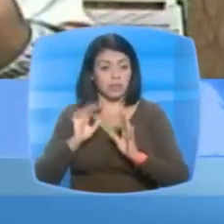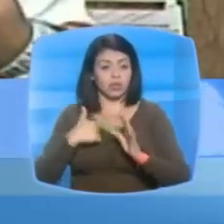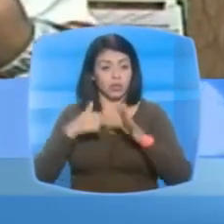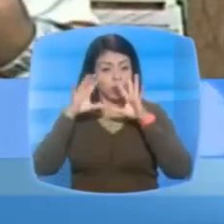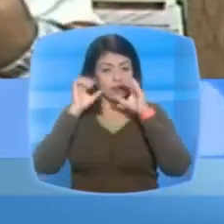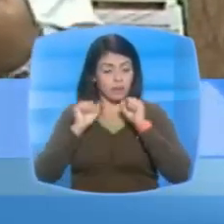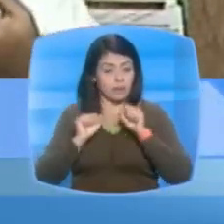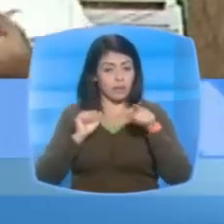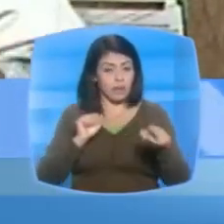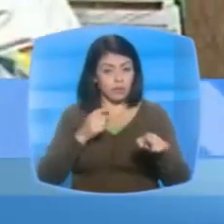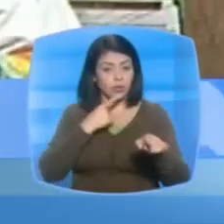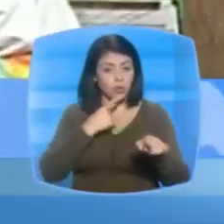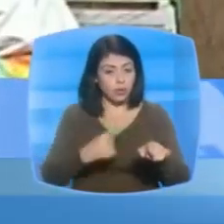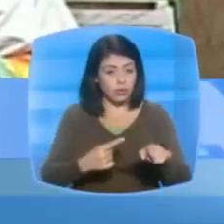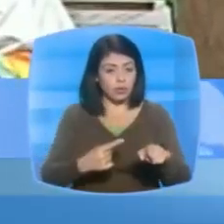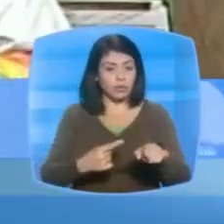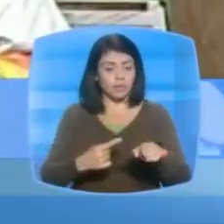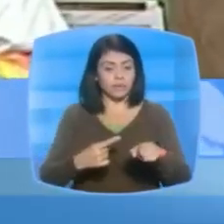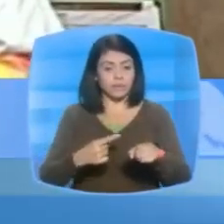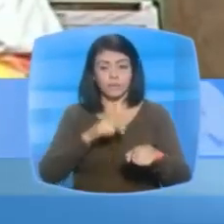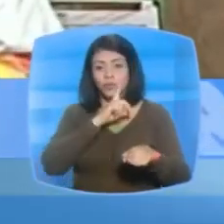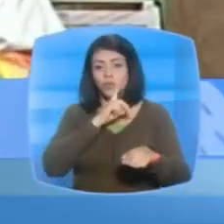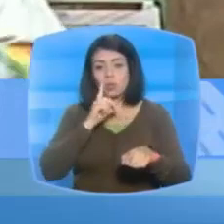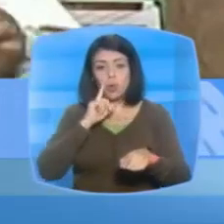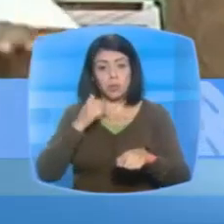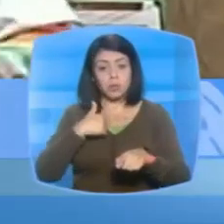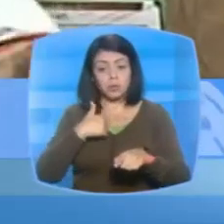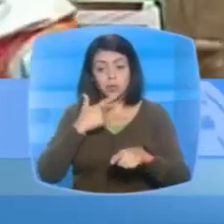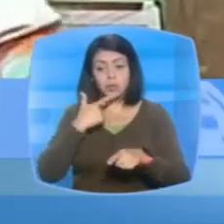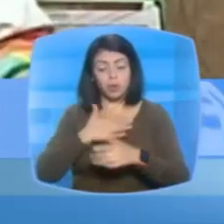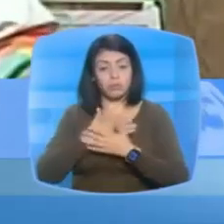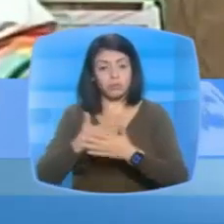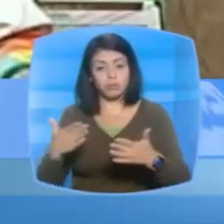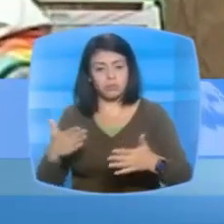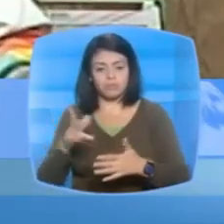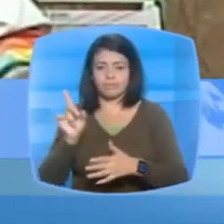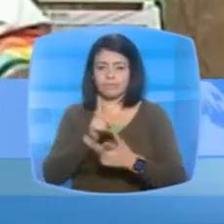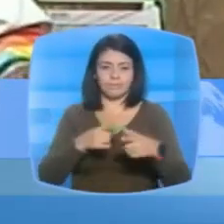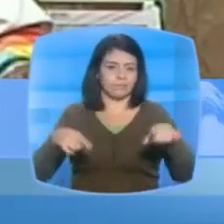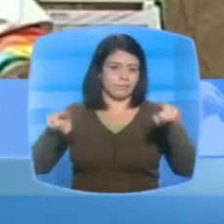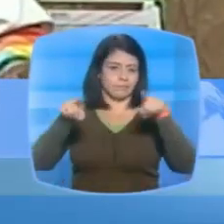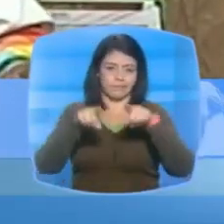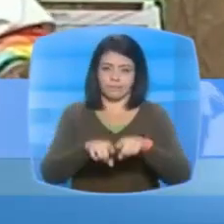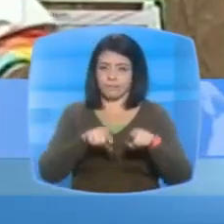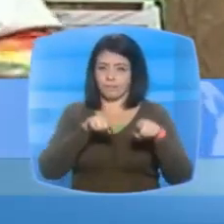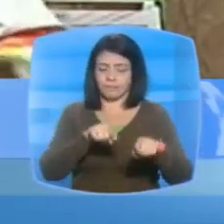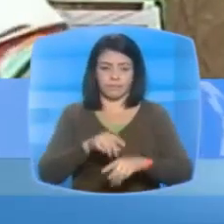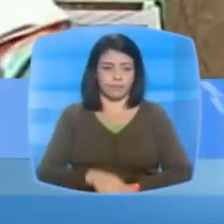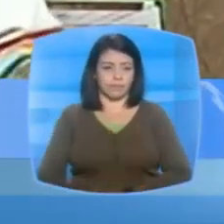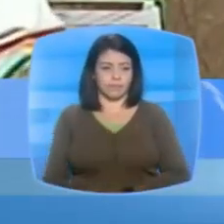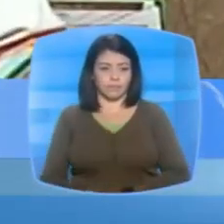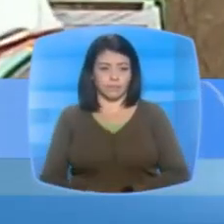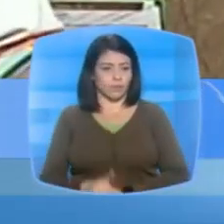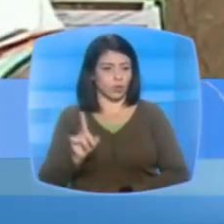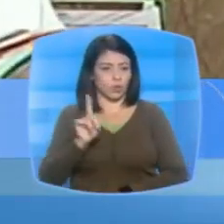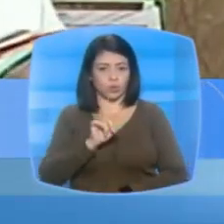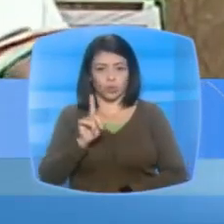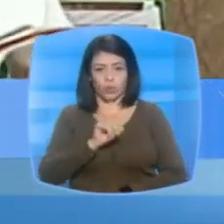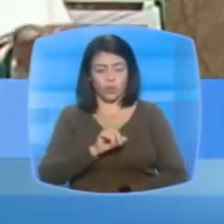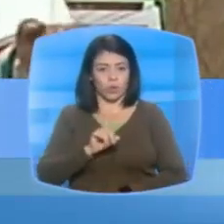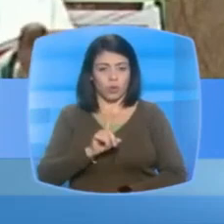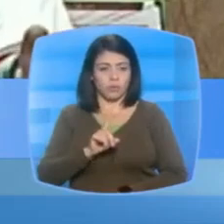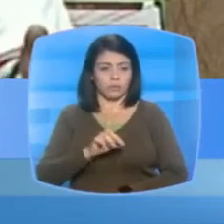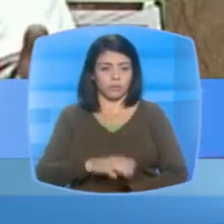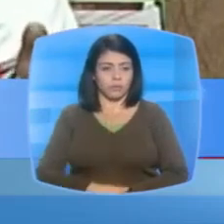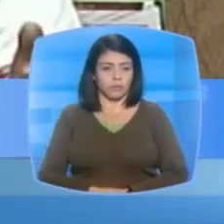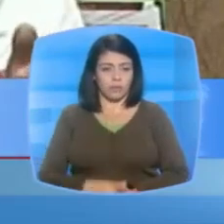hoy 13 opositores fueron acusados como traidores a la patria, entre otras acusaciones dignas del manual comunista. Entre los acusados, a